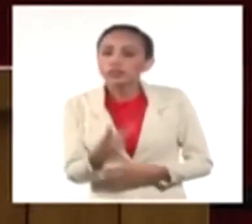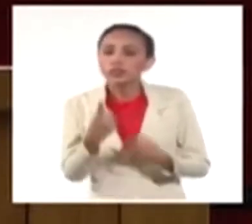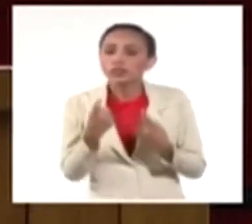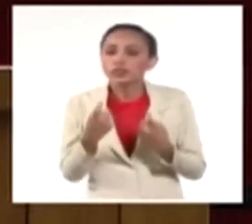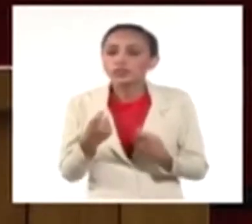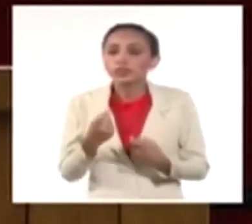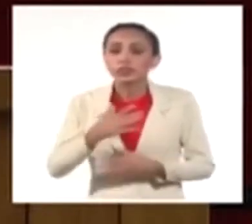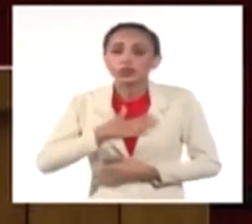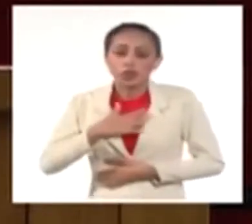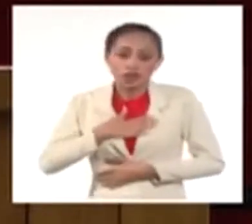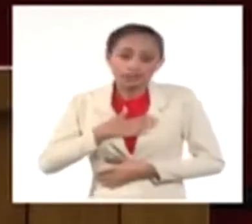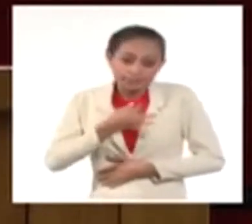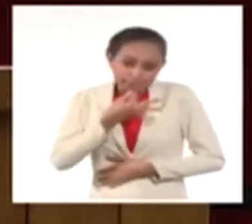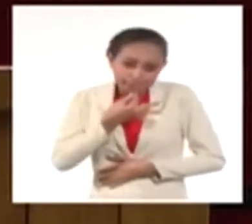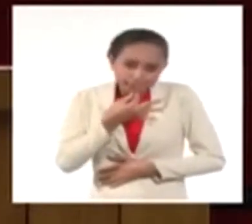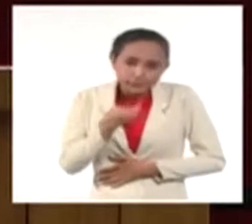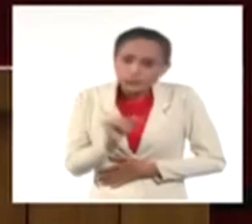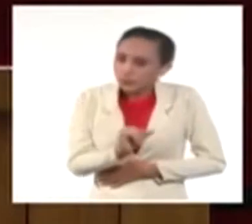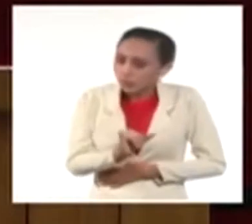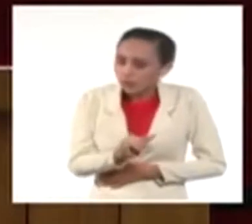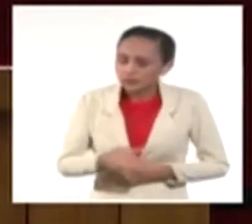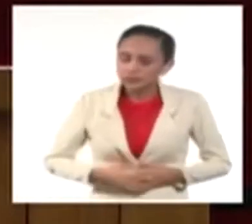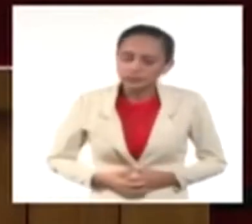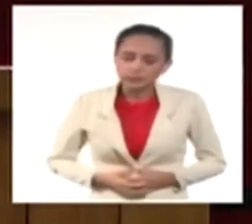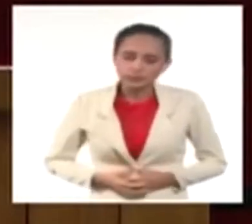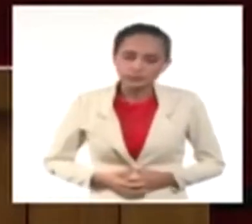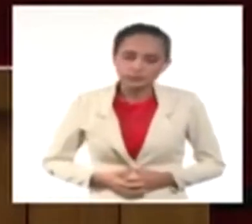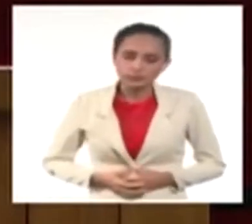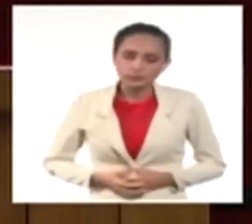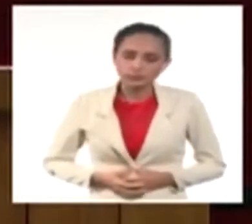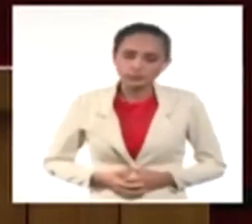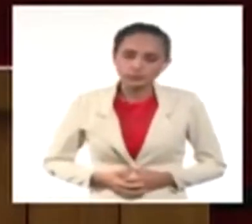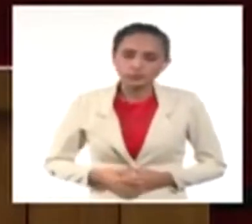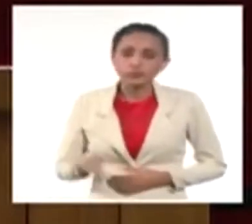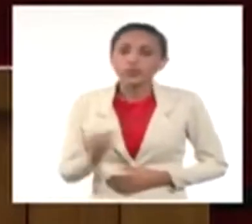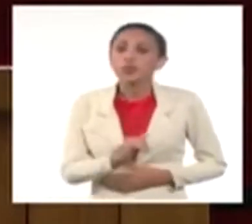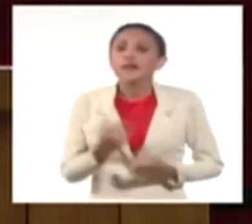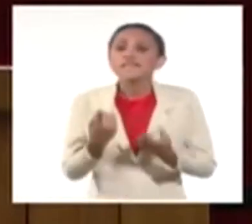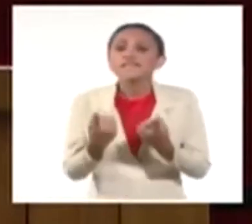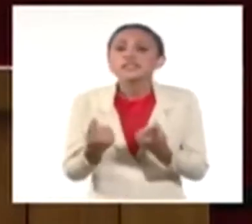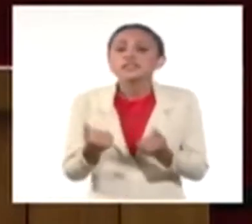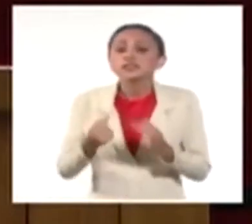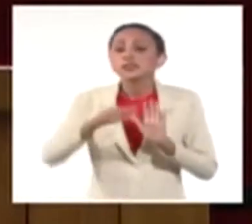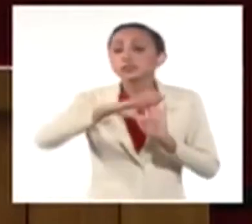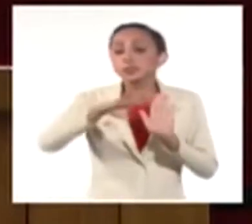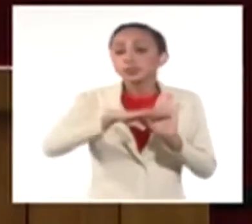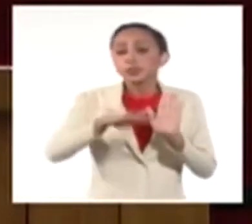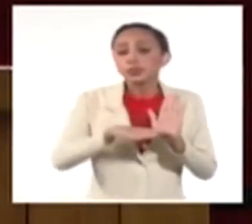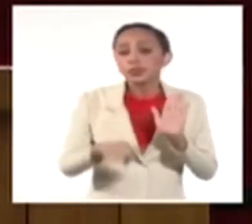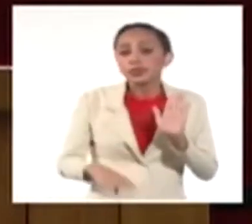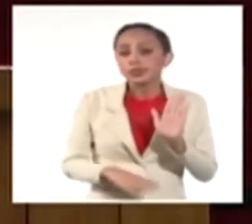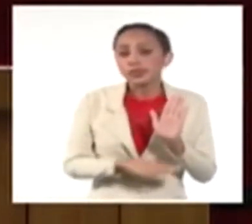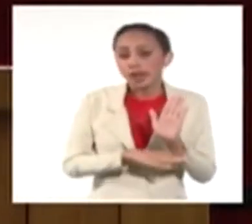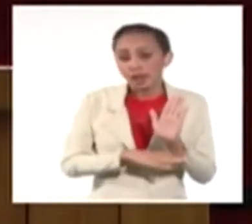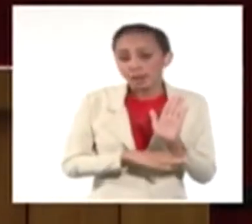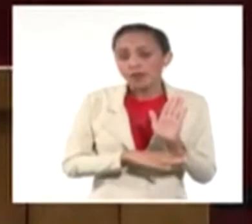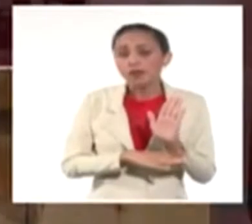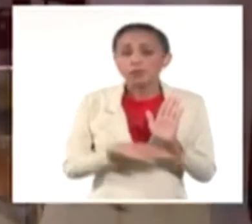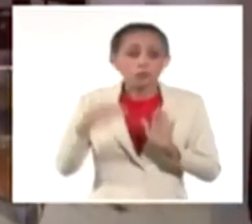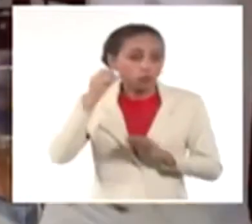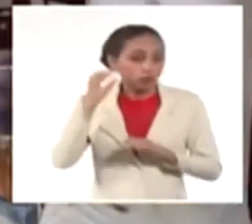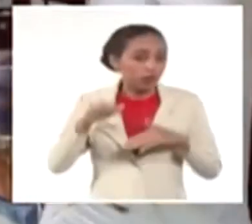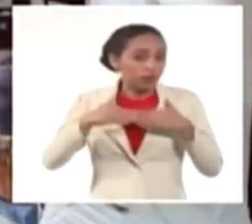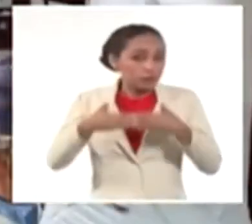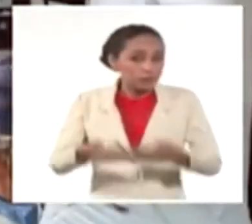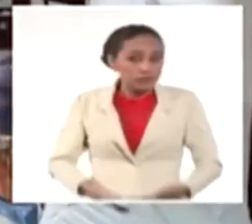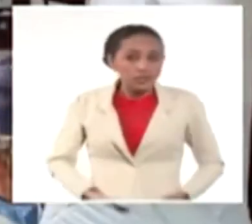nuestros adultos mayores. Se cubre además el financiamiento de los programas materno-infantil y el médico y la